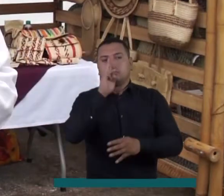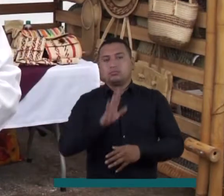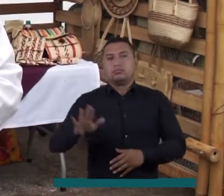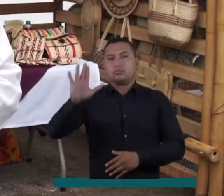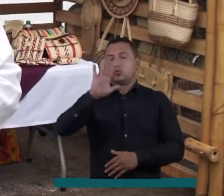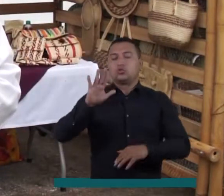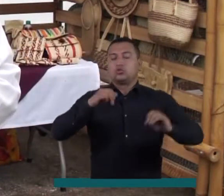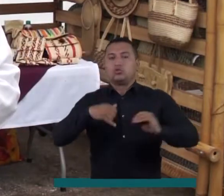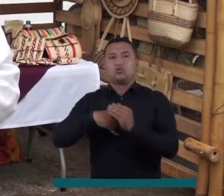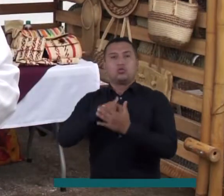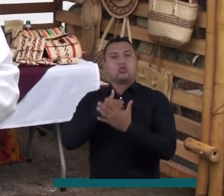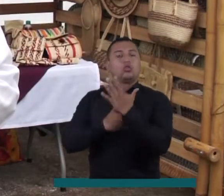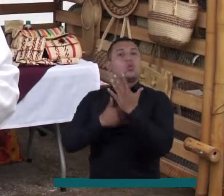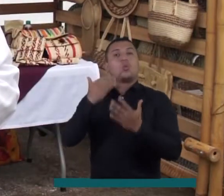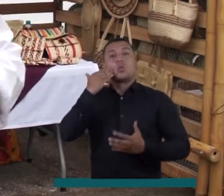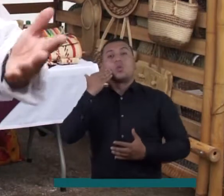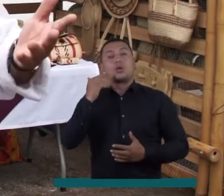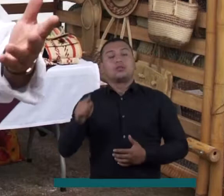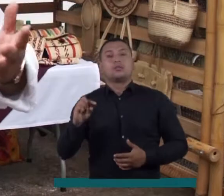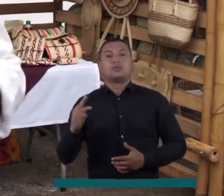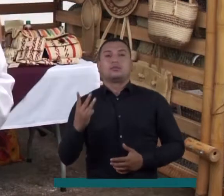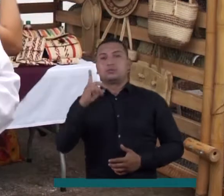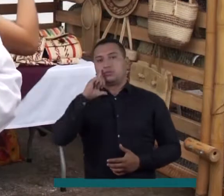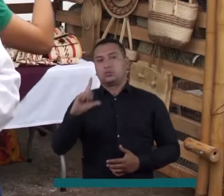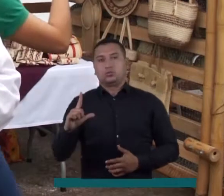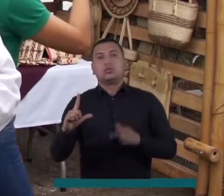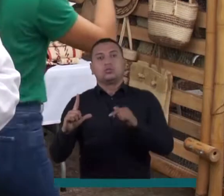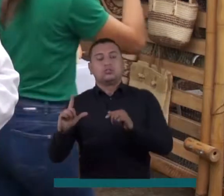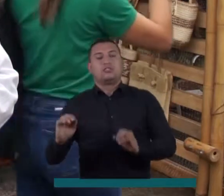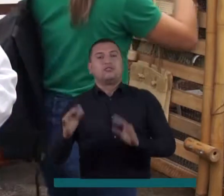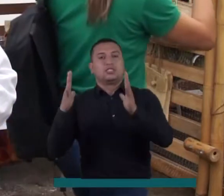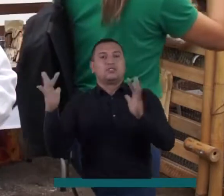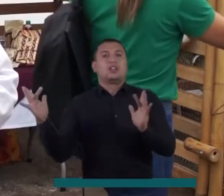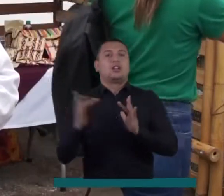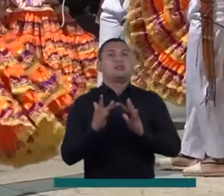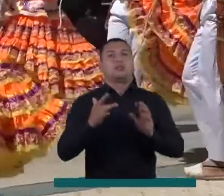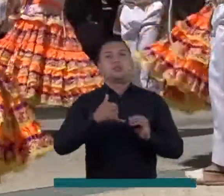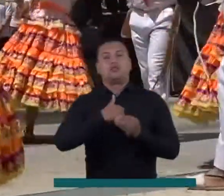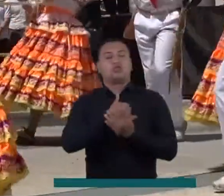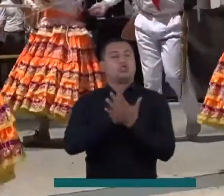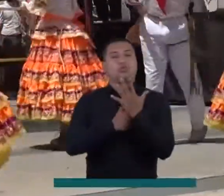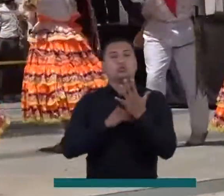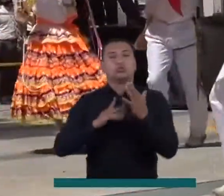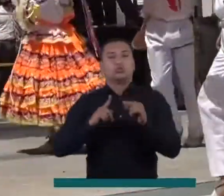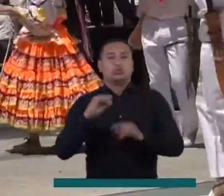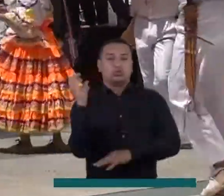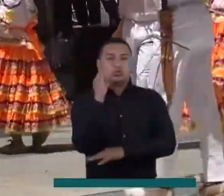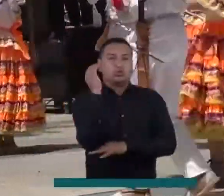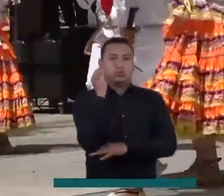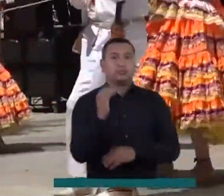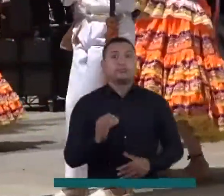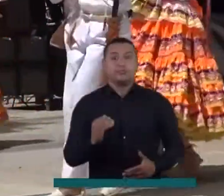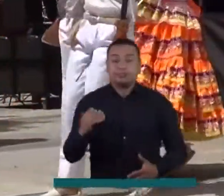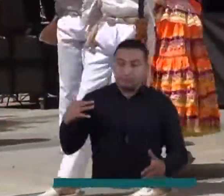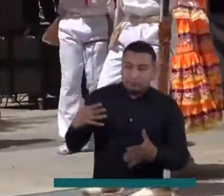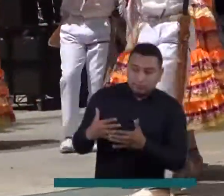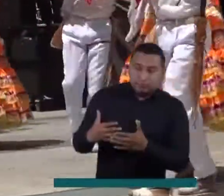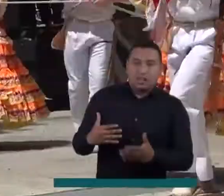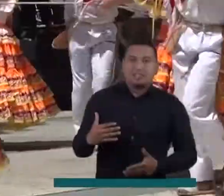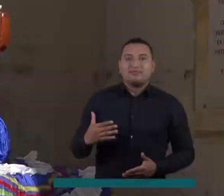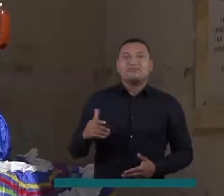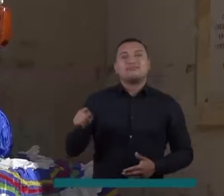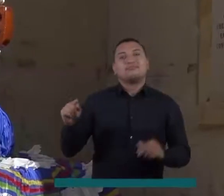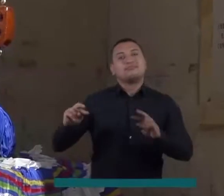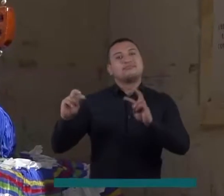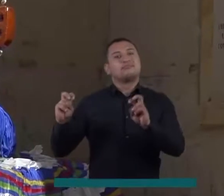julio por la carrera Quinta de Ibagué y que hace parte del Festival Folclórico Colombiano. Por estos días, la frase más escuchada en